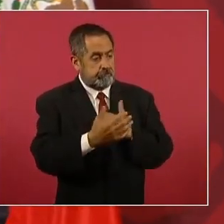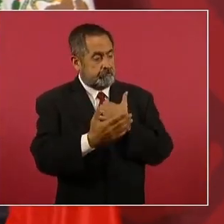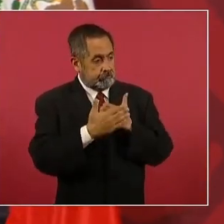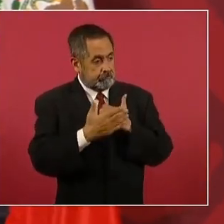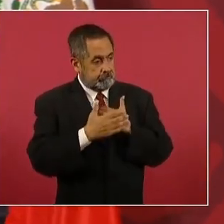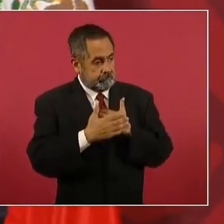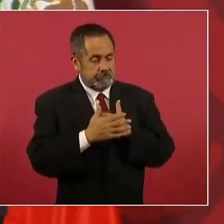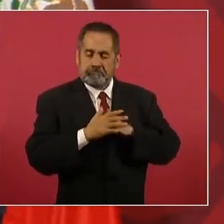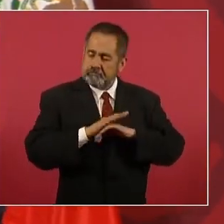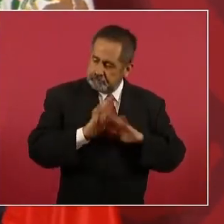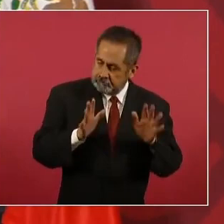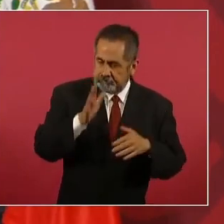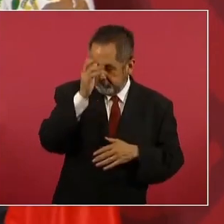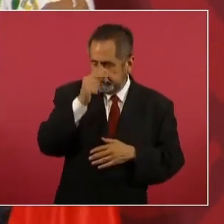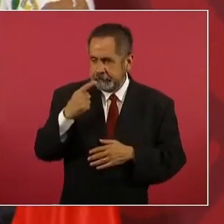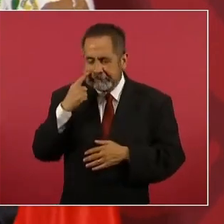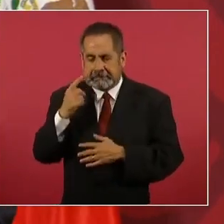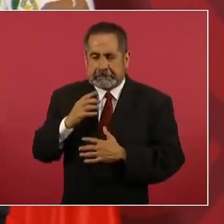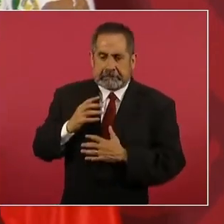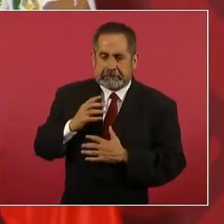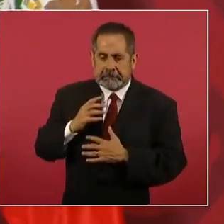porque tomaron